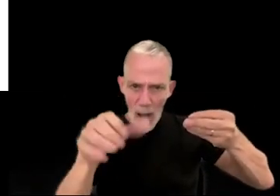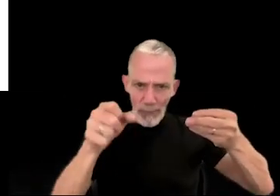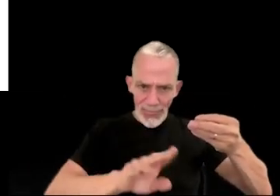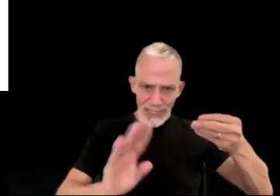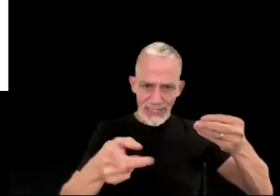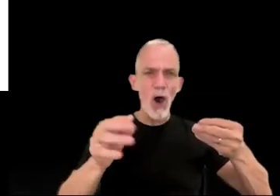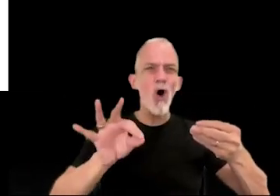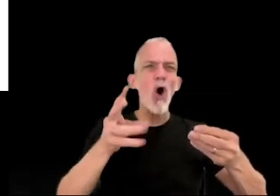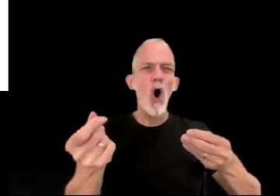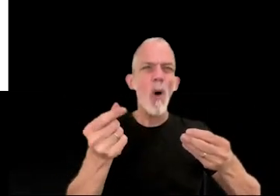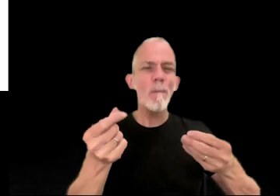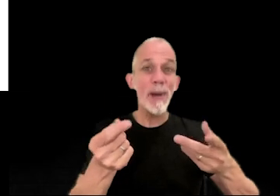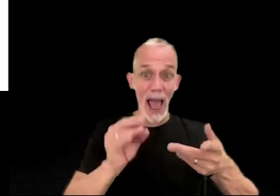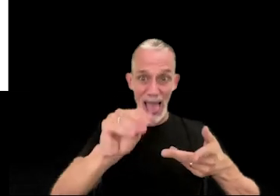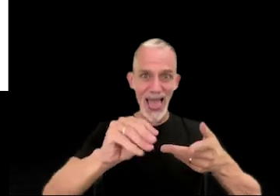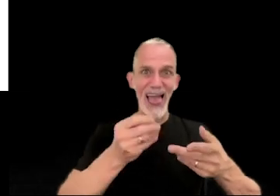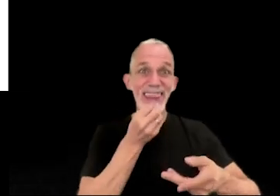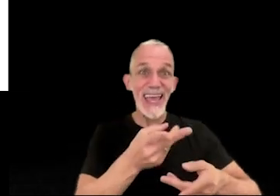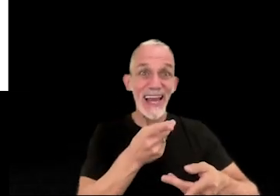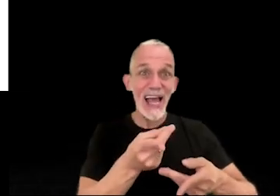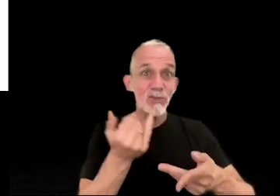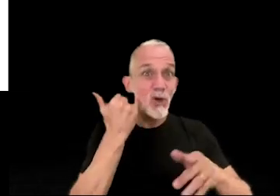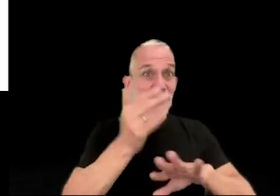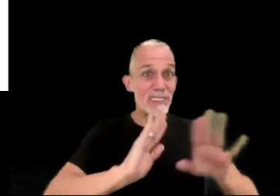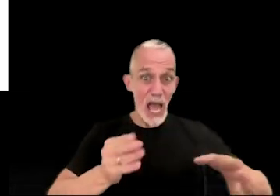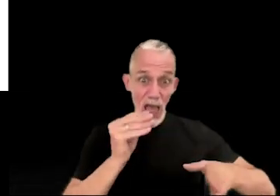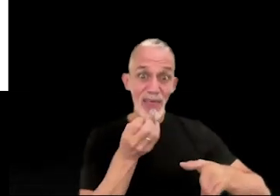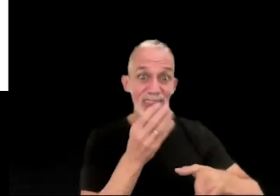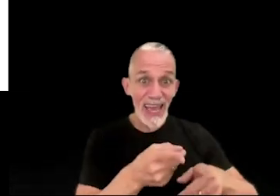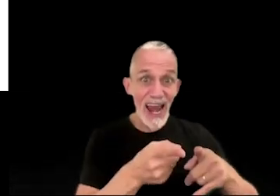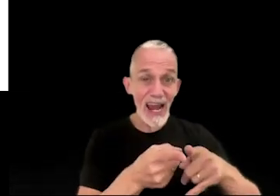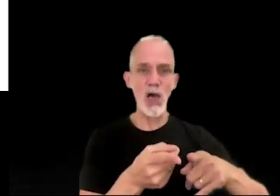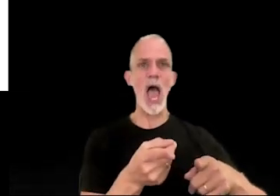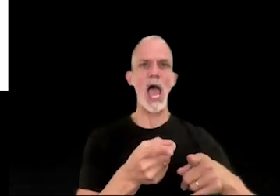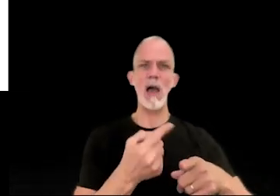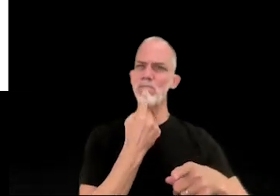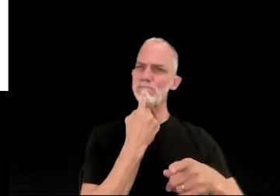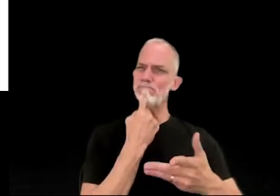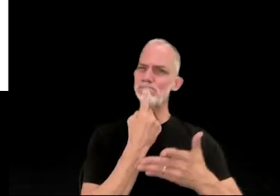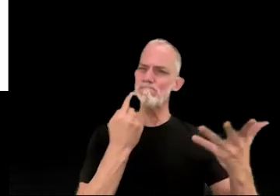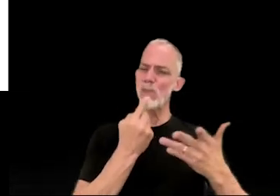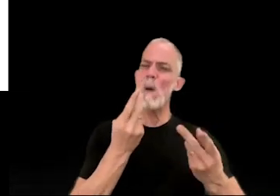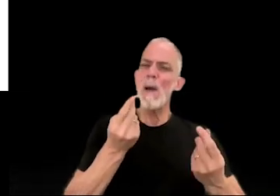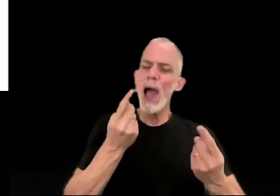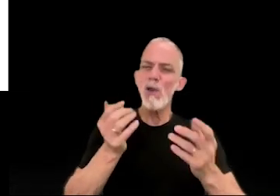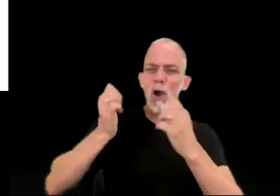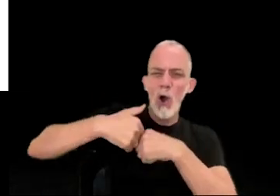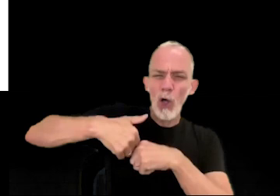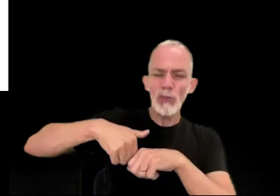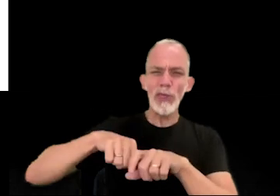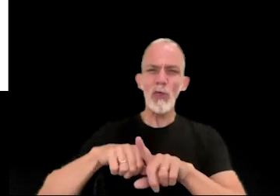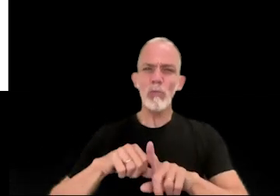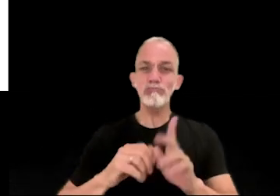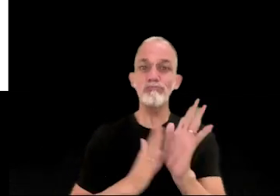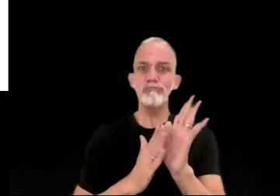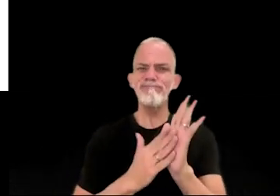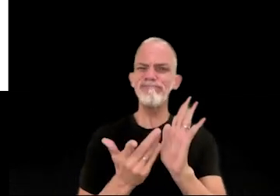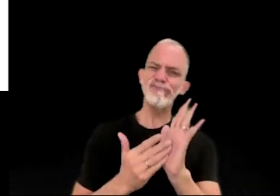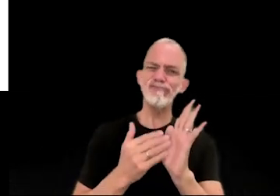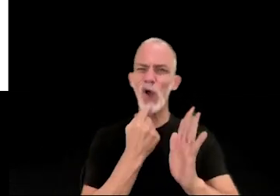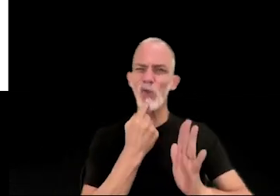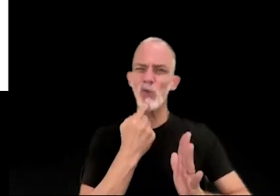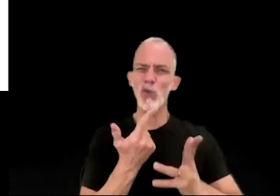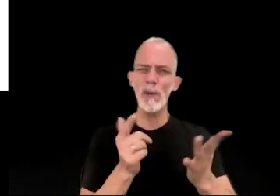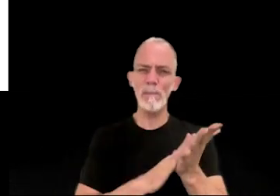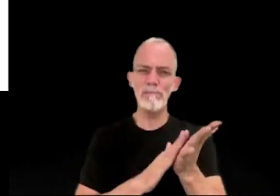o sea, estuvo declarado en algún momento y lo que cuestionás es la validez del documento respaldatorio, es decir, estamos en